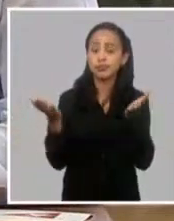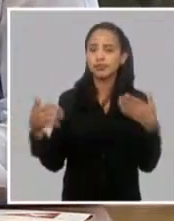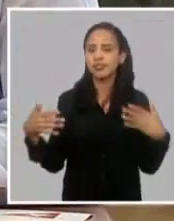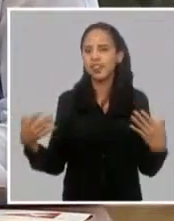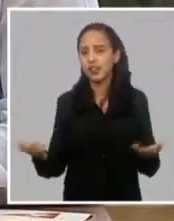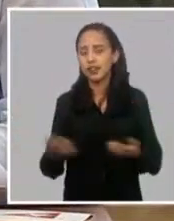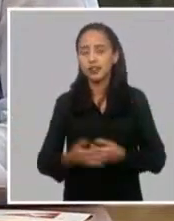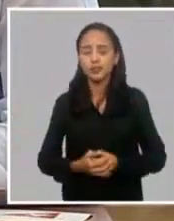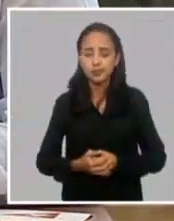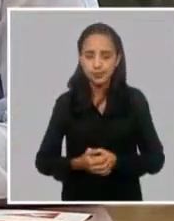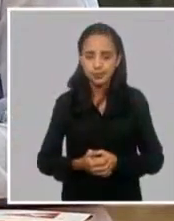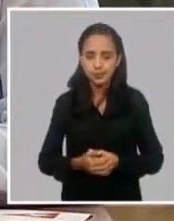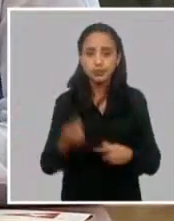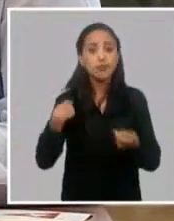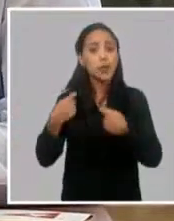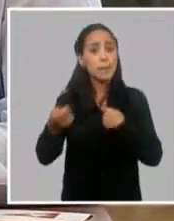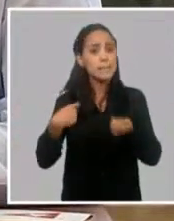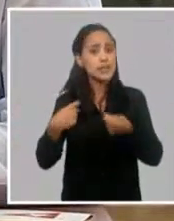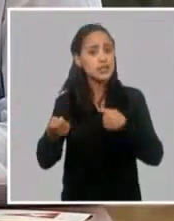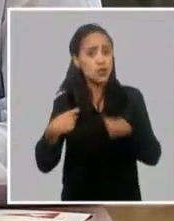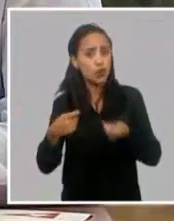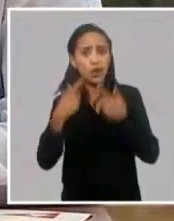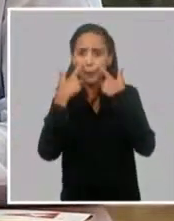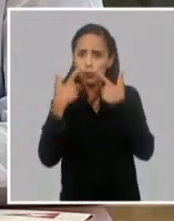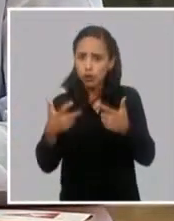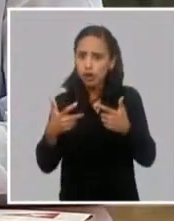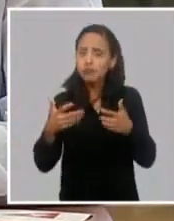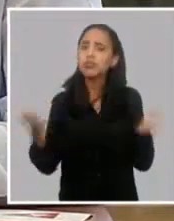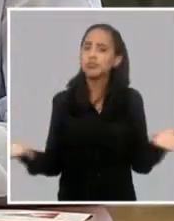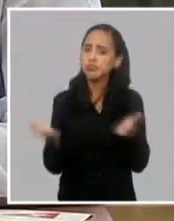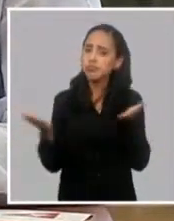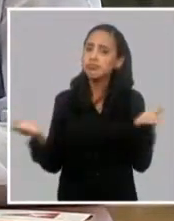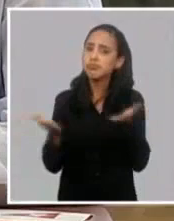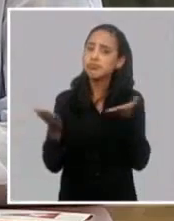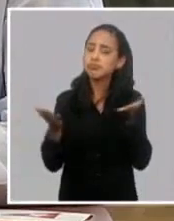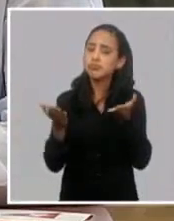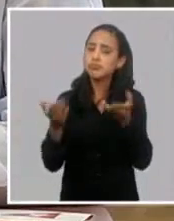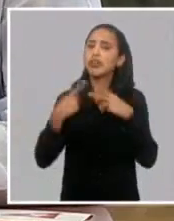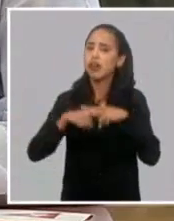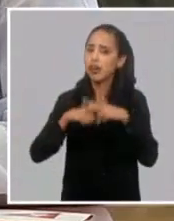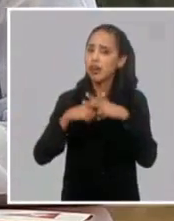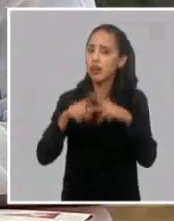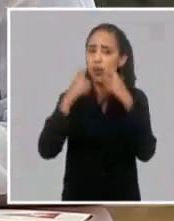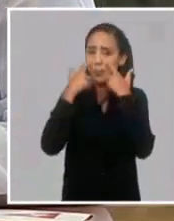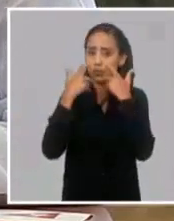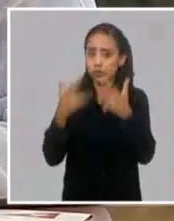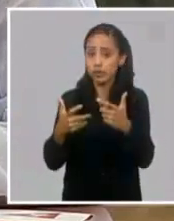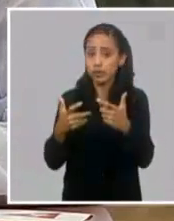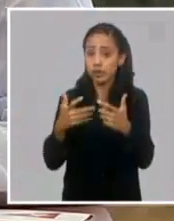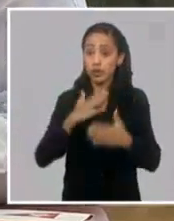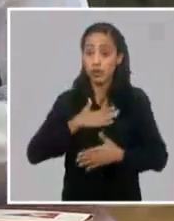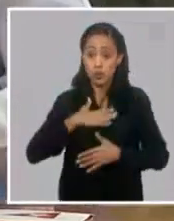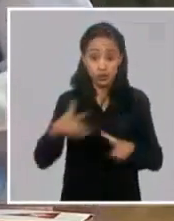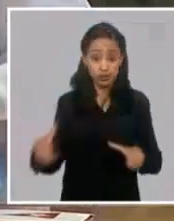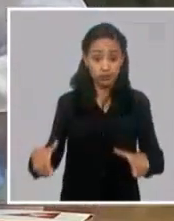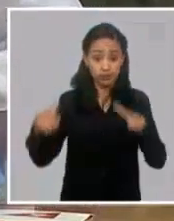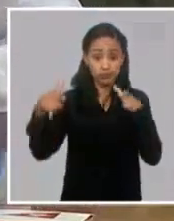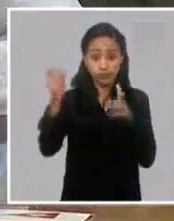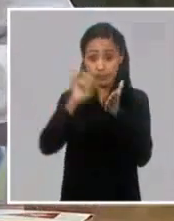en inversiones importantes y en mantenimientos importantes a nuestras principales plantas de energía.